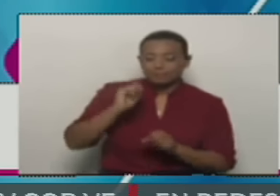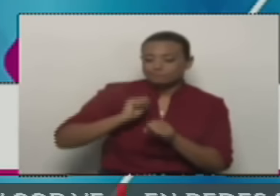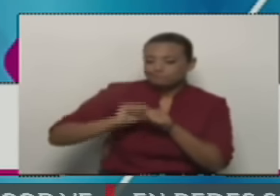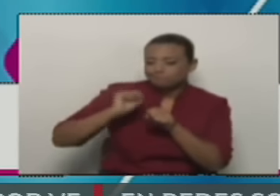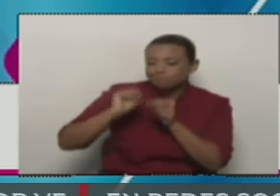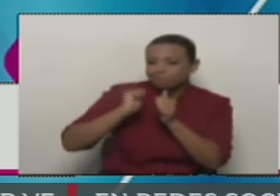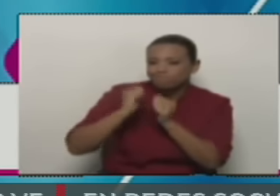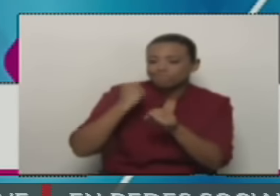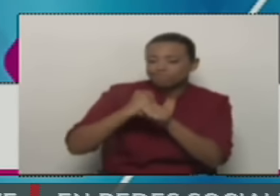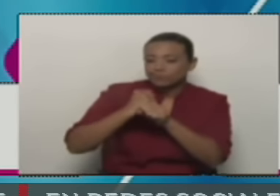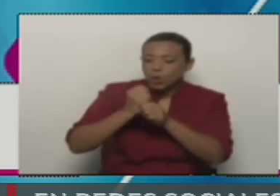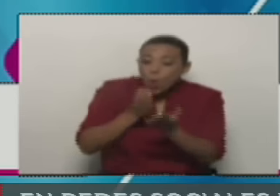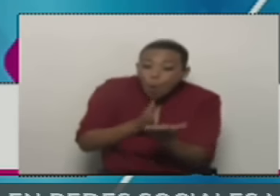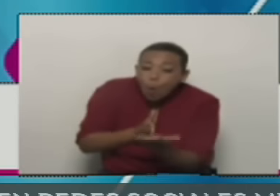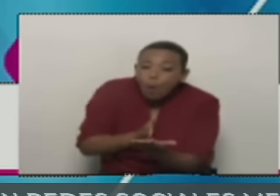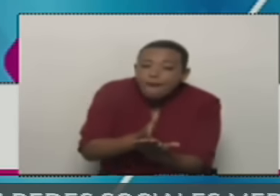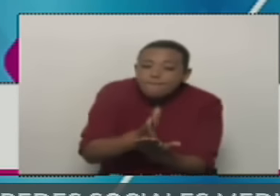en las puertas